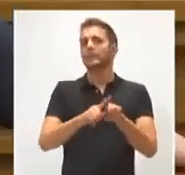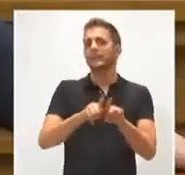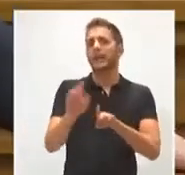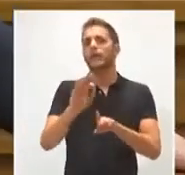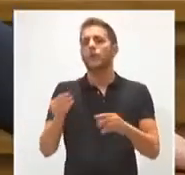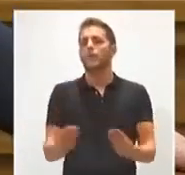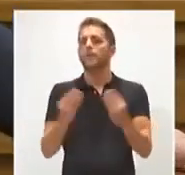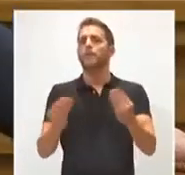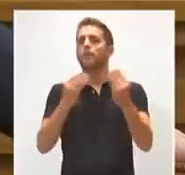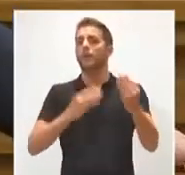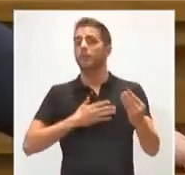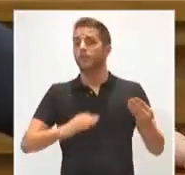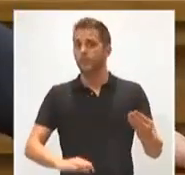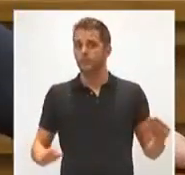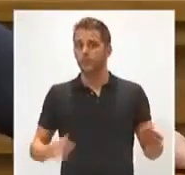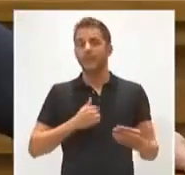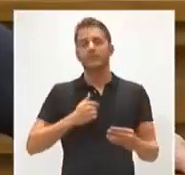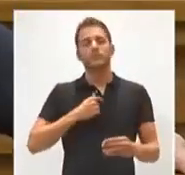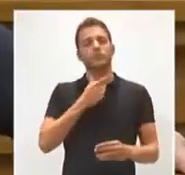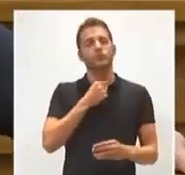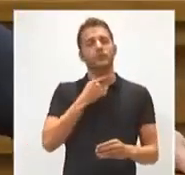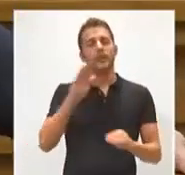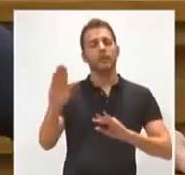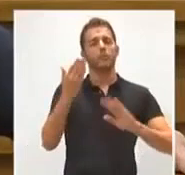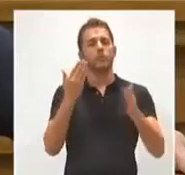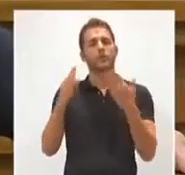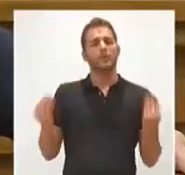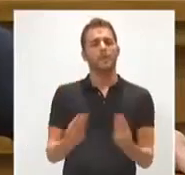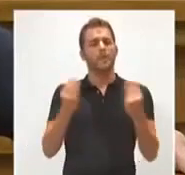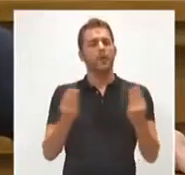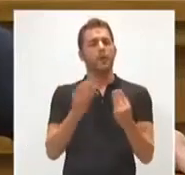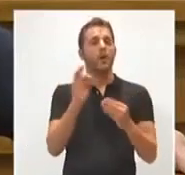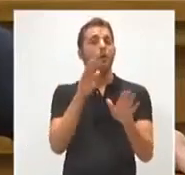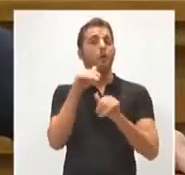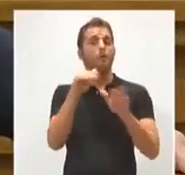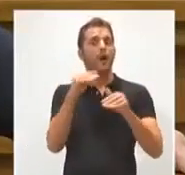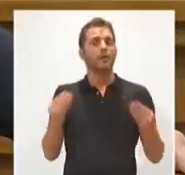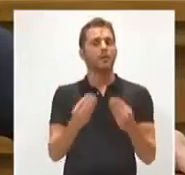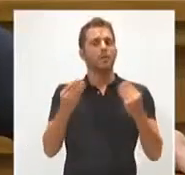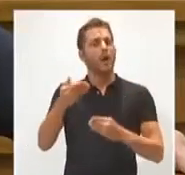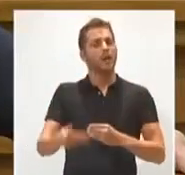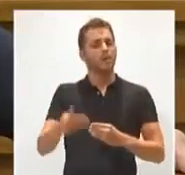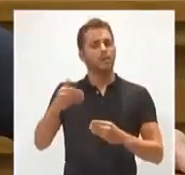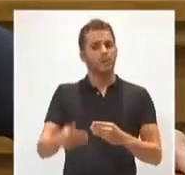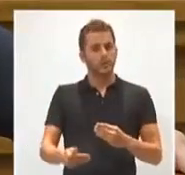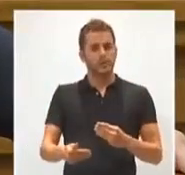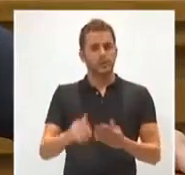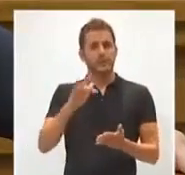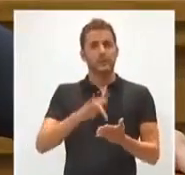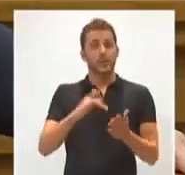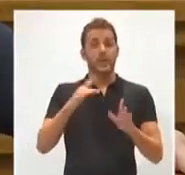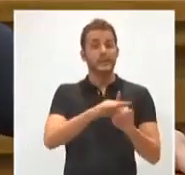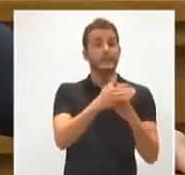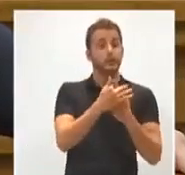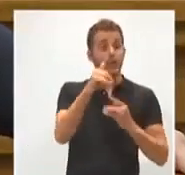mejorar me gustaría que se hicieran planteamientos de mejora y de ofertas importantes a lo largo de este debate